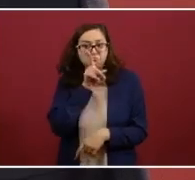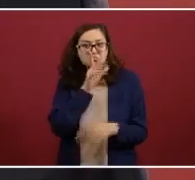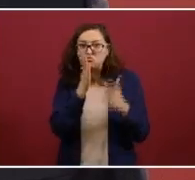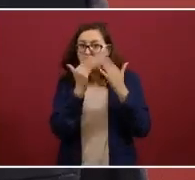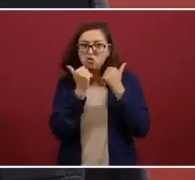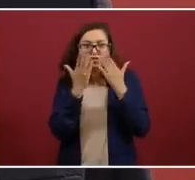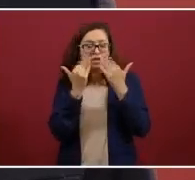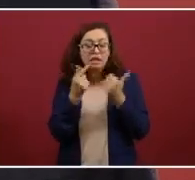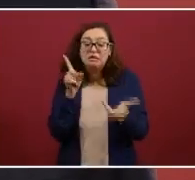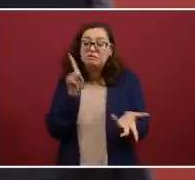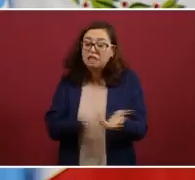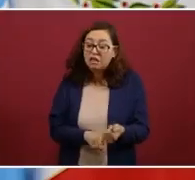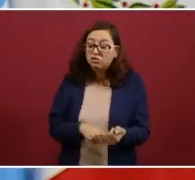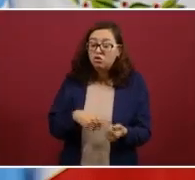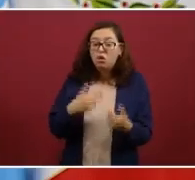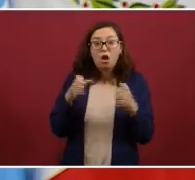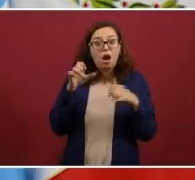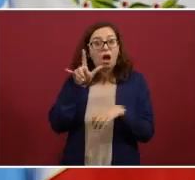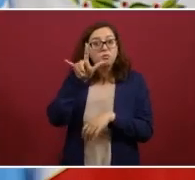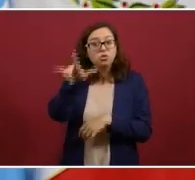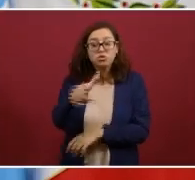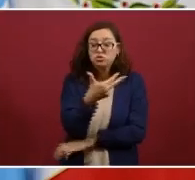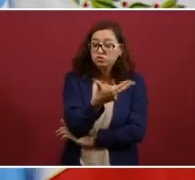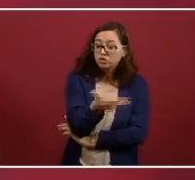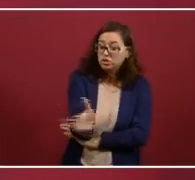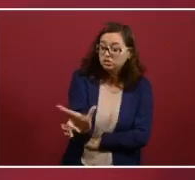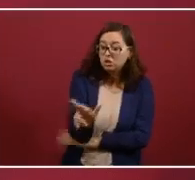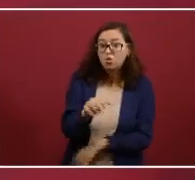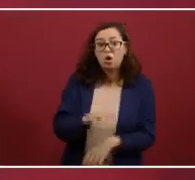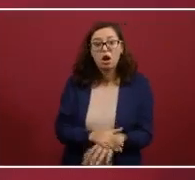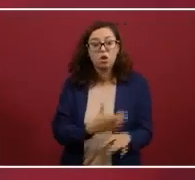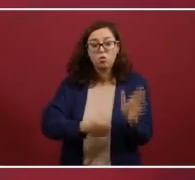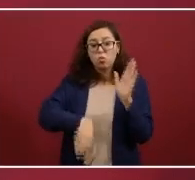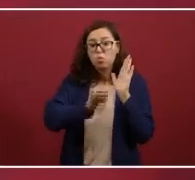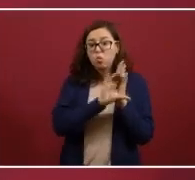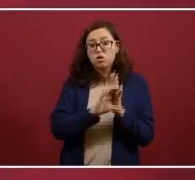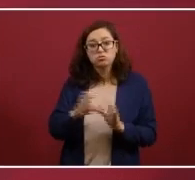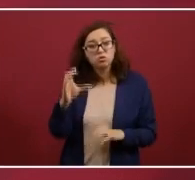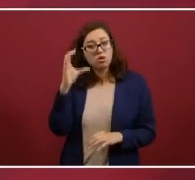con restaurante, con alcobas.